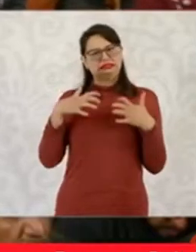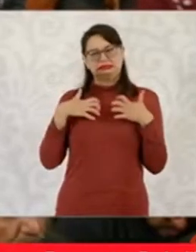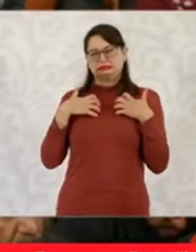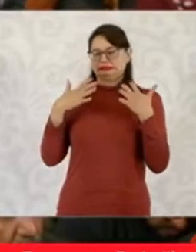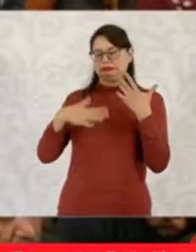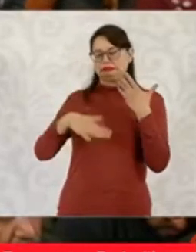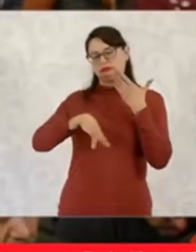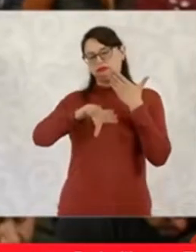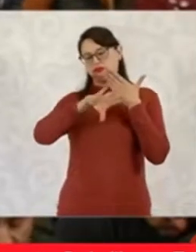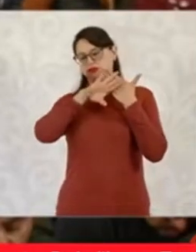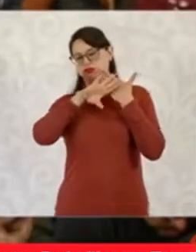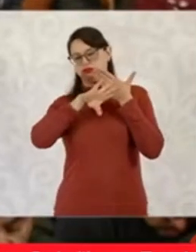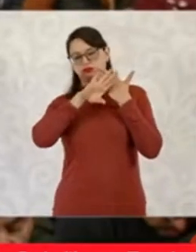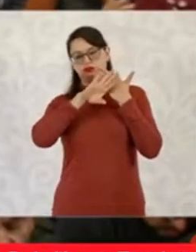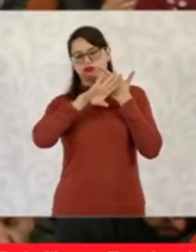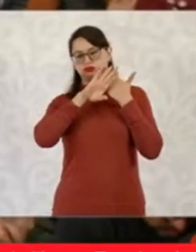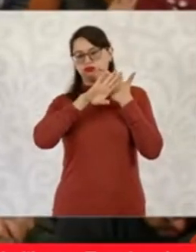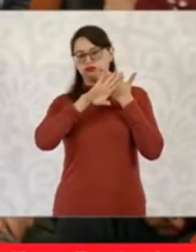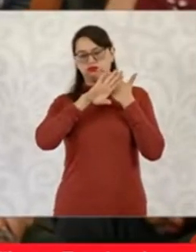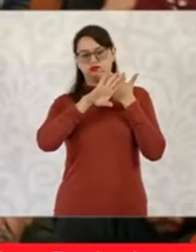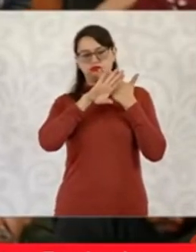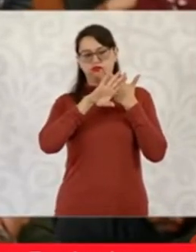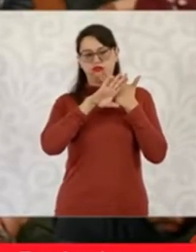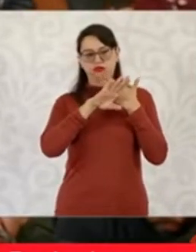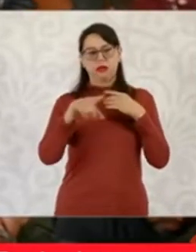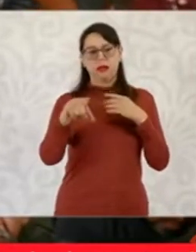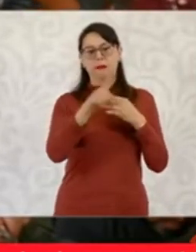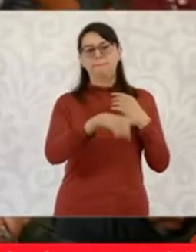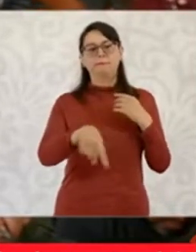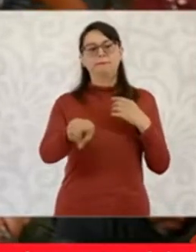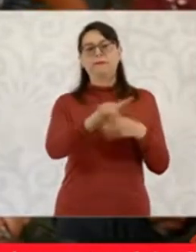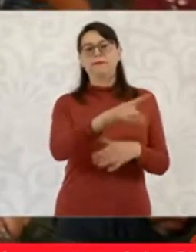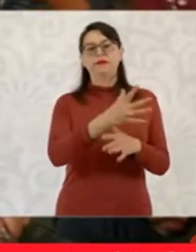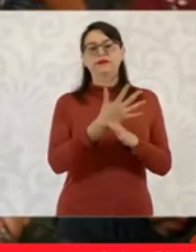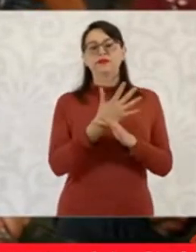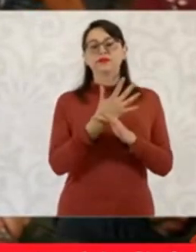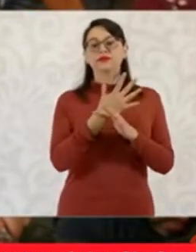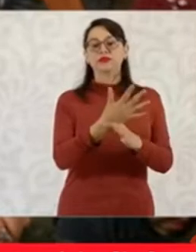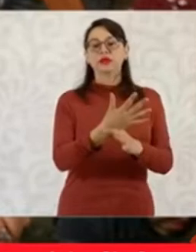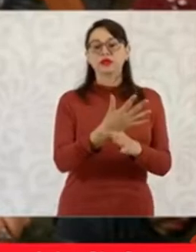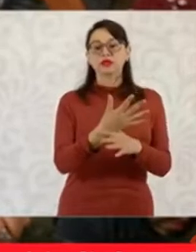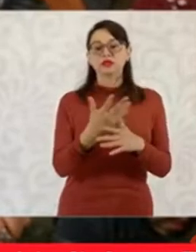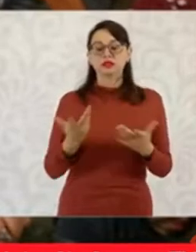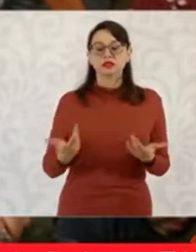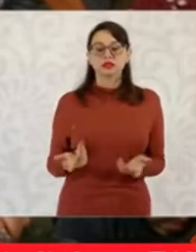donde nos han puesto en un tema como si nosotros estuviéramos